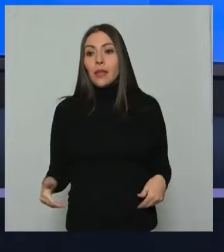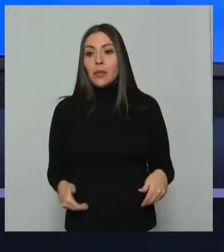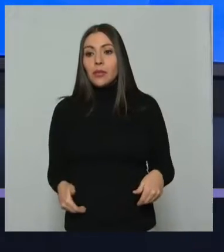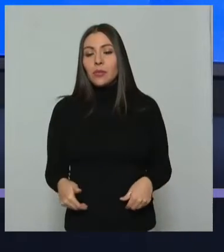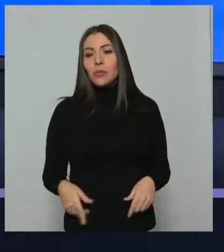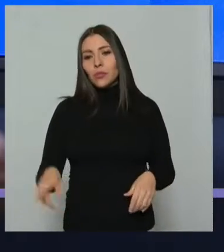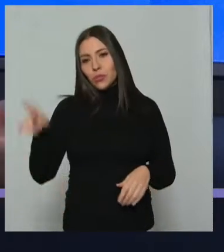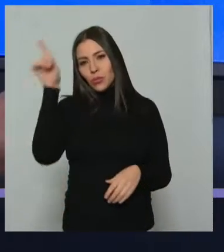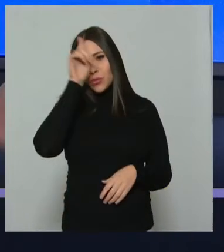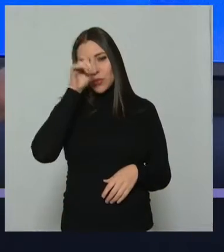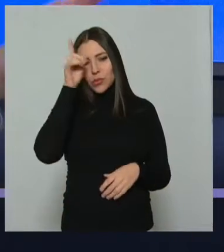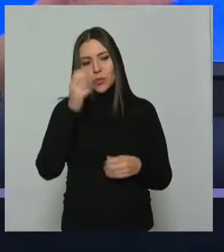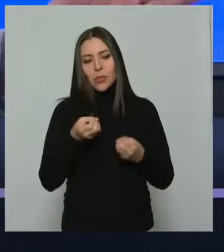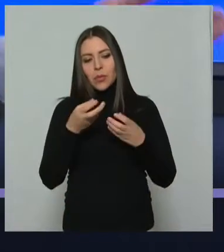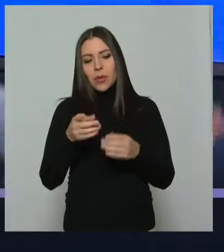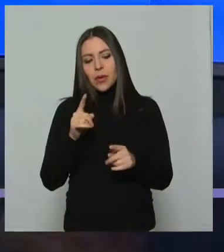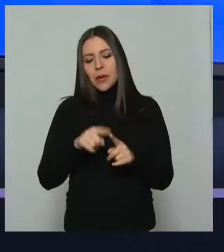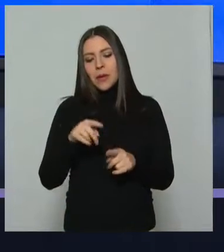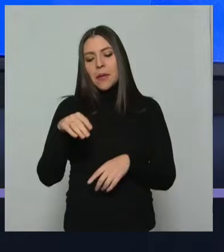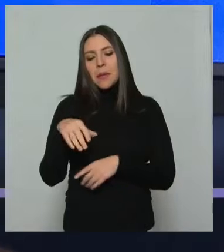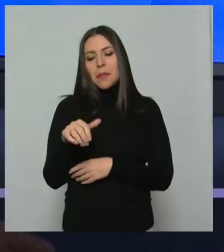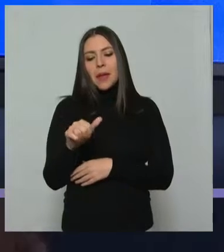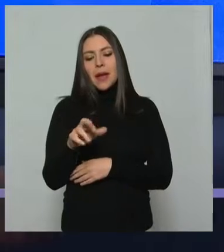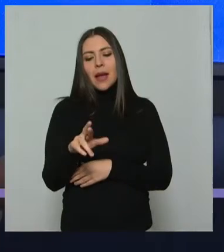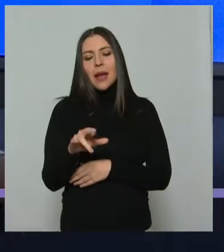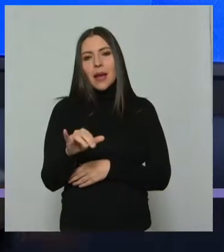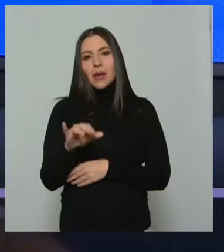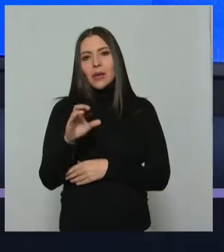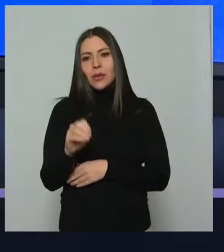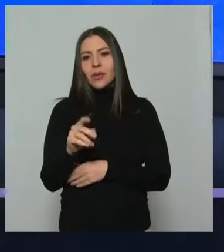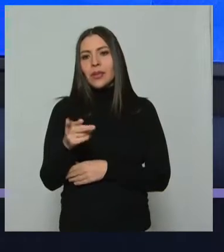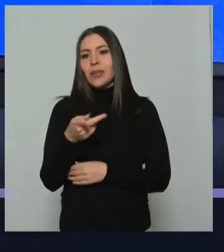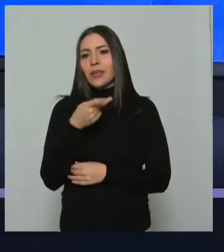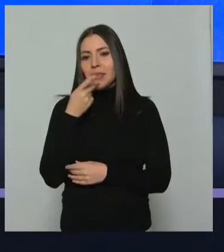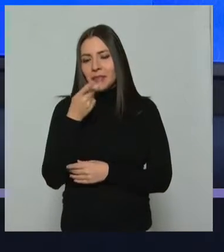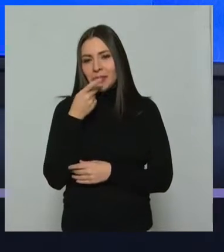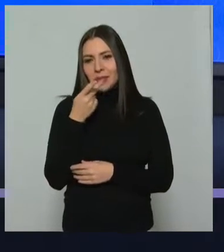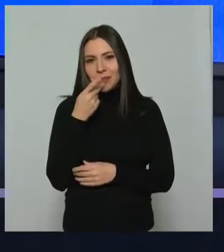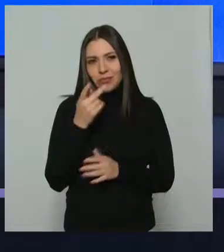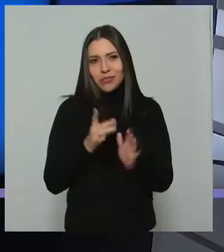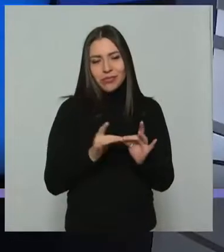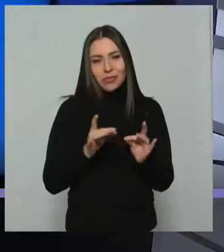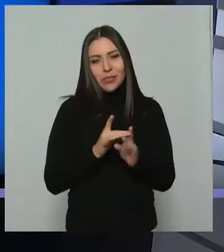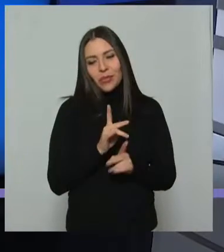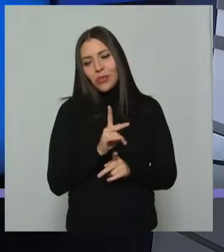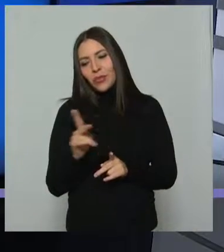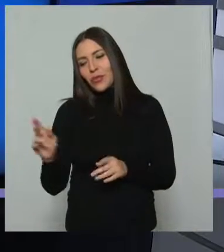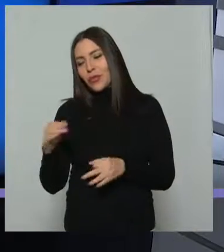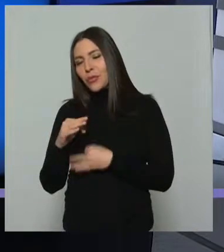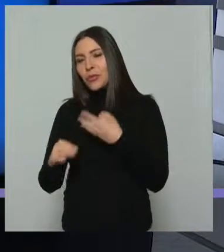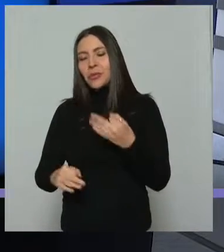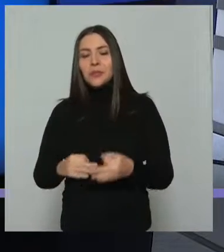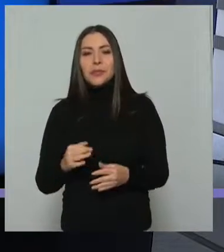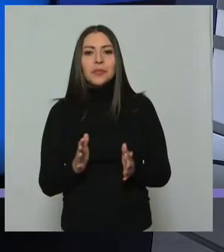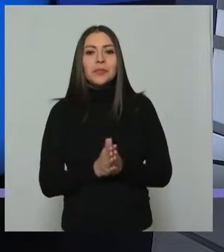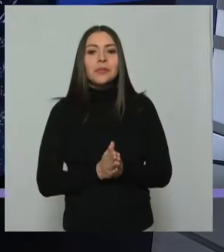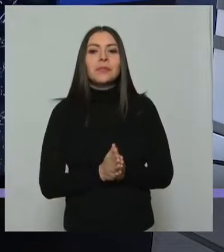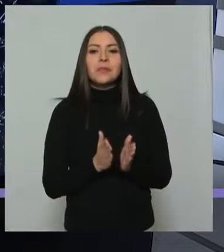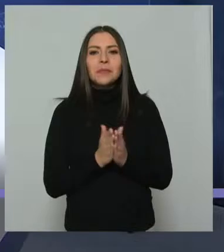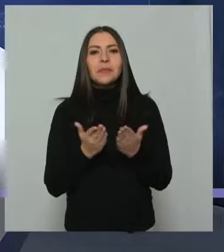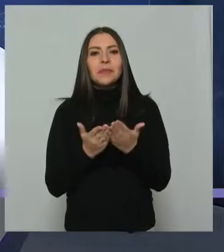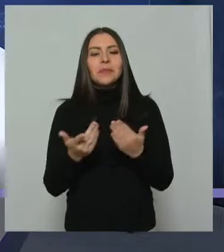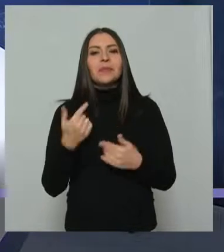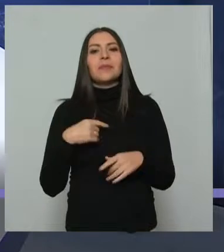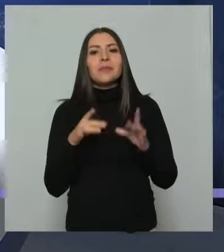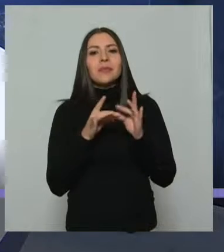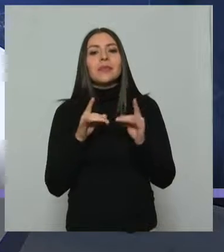traía. Mario Ficacci ya dijo todo. ¿Pero qué me cuentas de la obra La Vida es Sueño? La Vida es Sueño, ¿qué